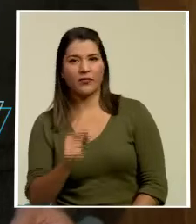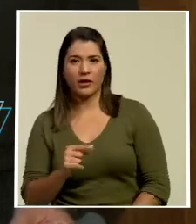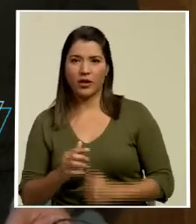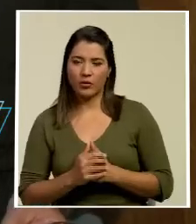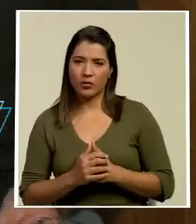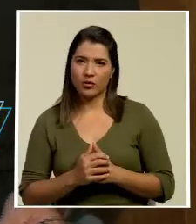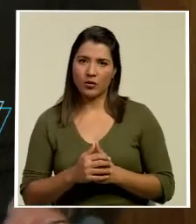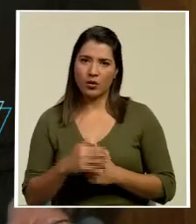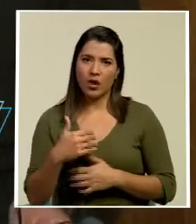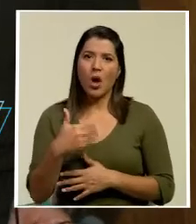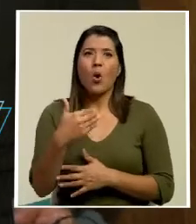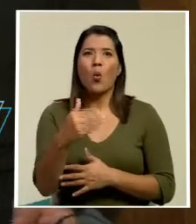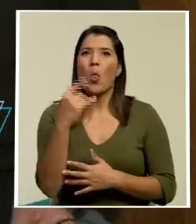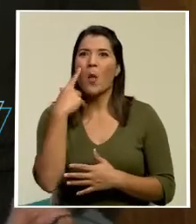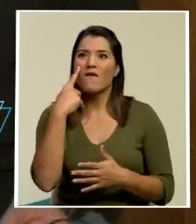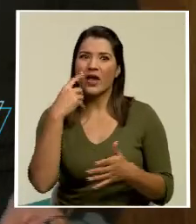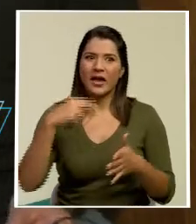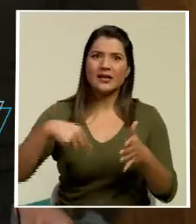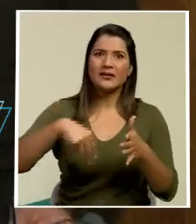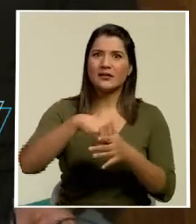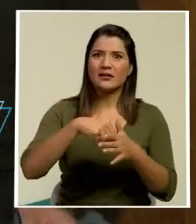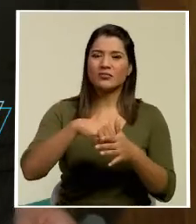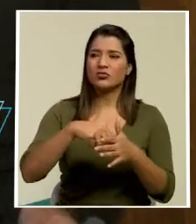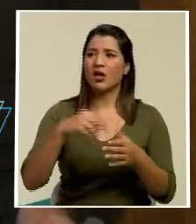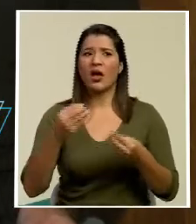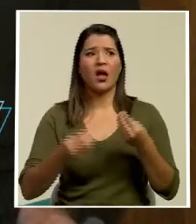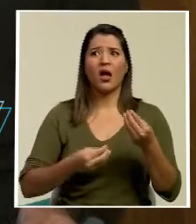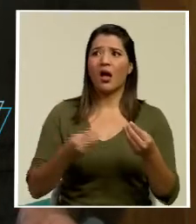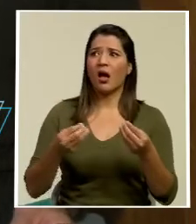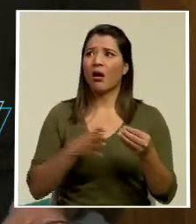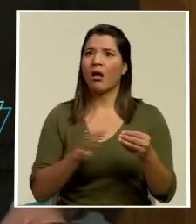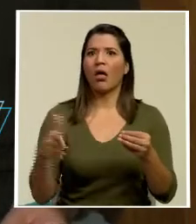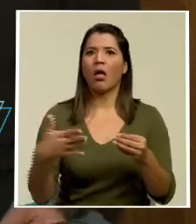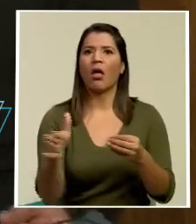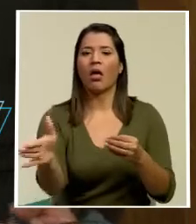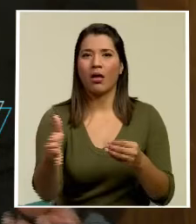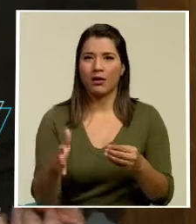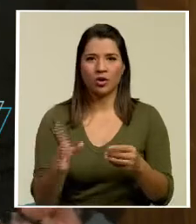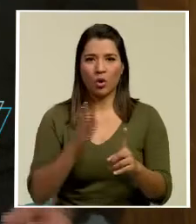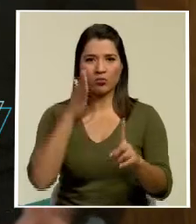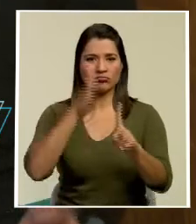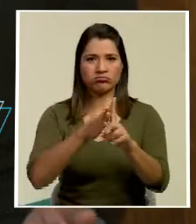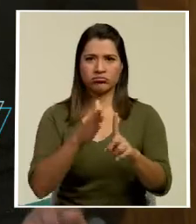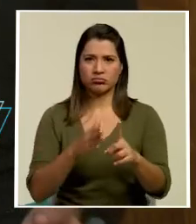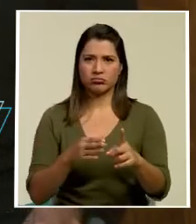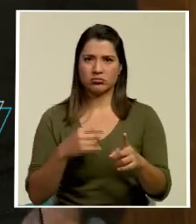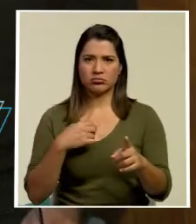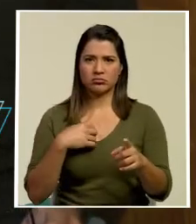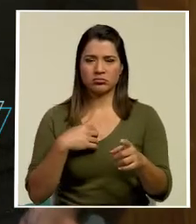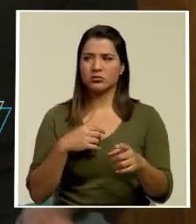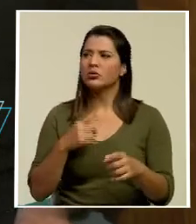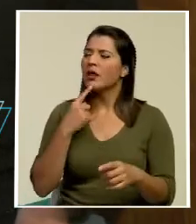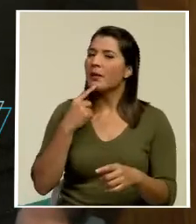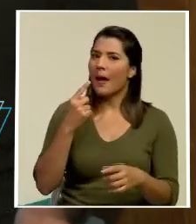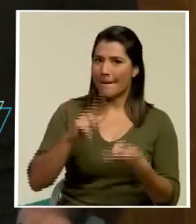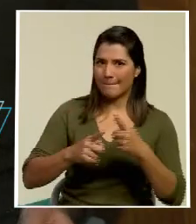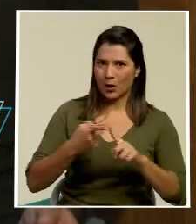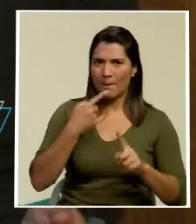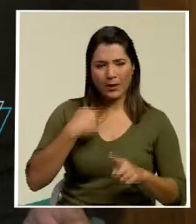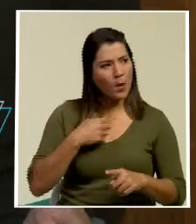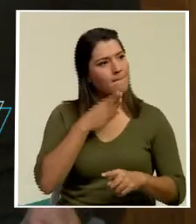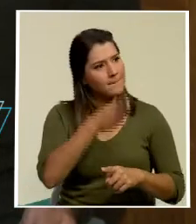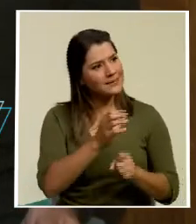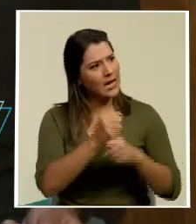la rodea, preséntese, yo lo ayudo. Le dije, no, profesor, me voy a presentar. Bueno, y así fue.